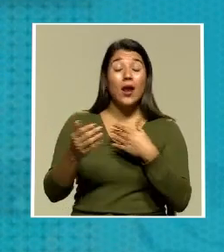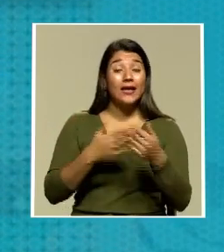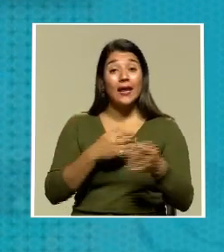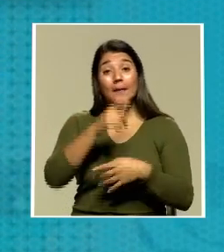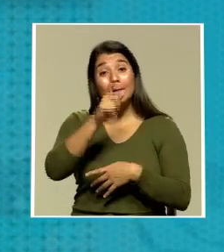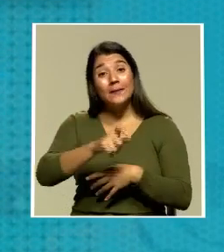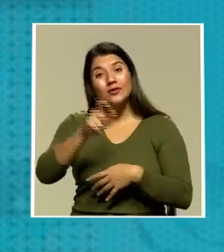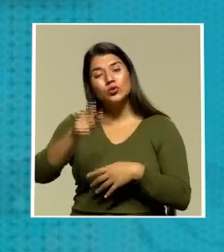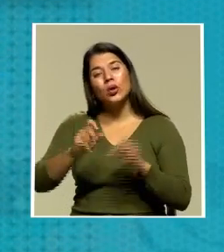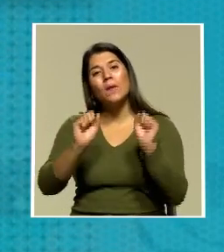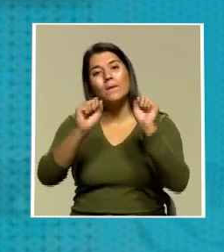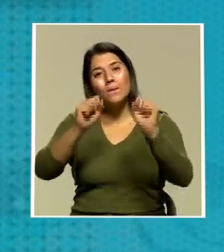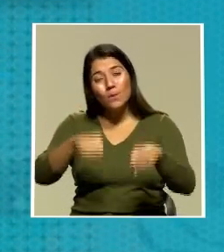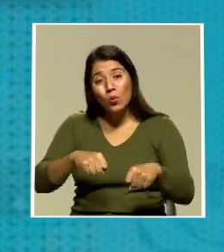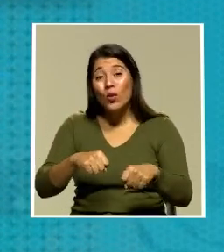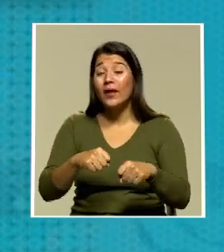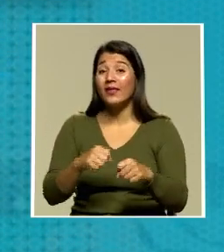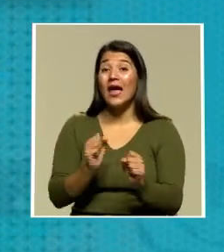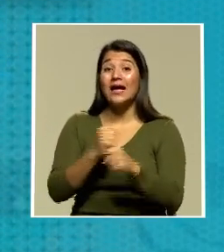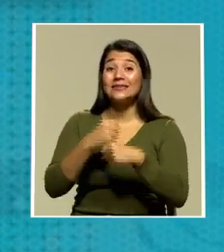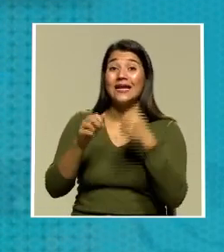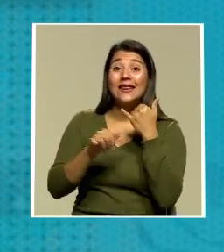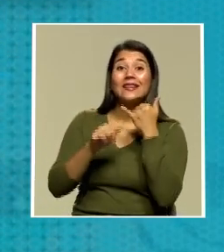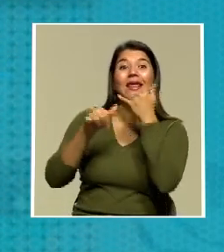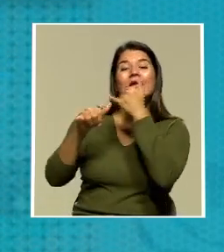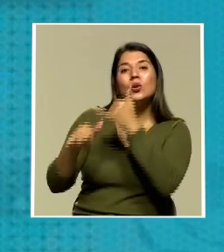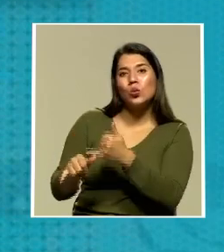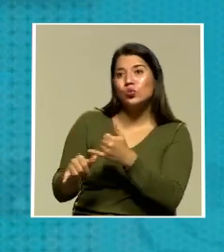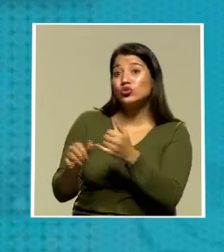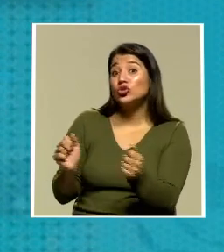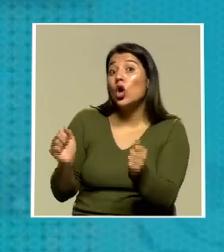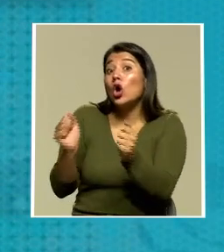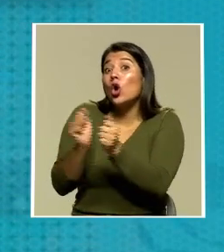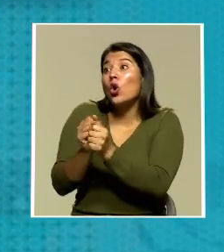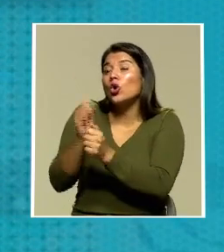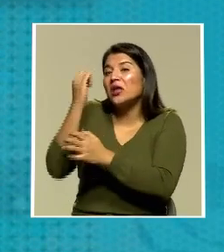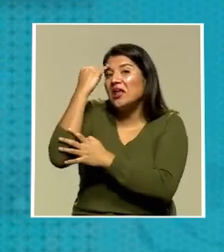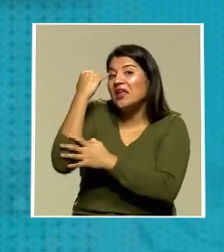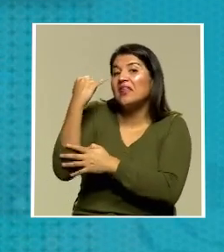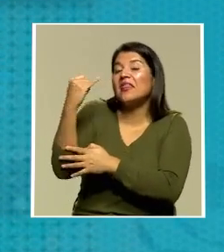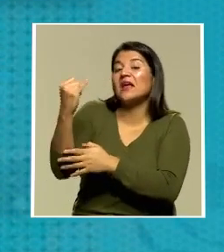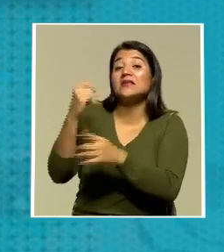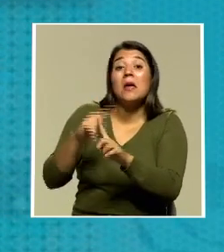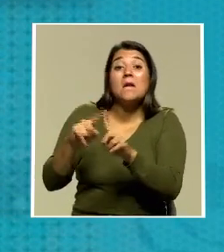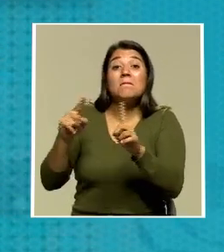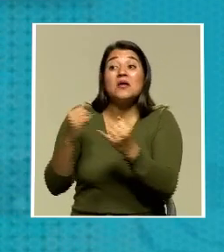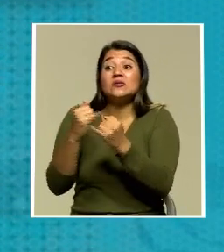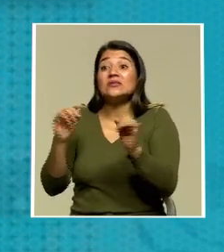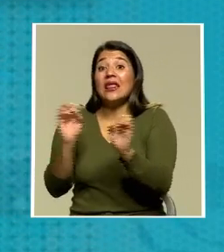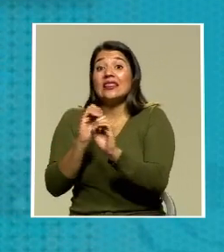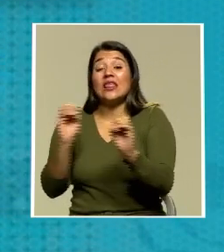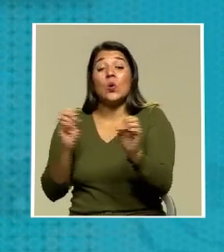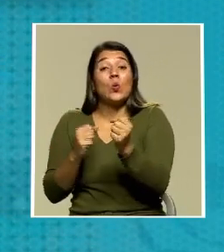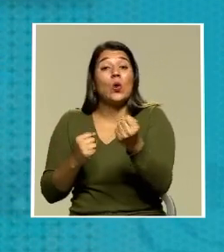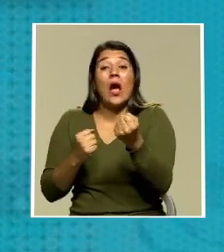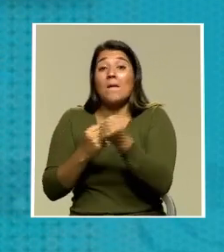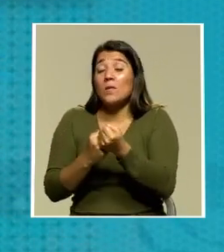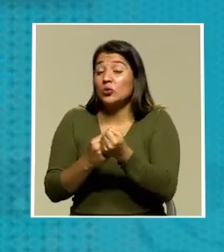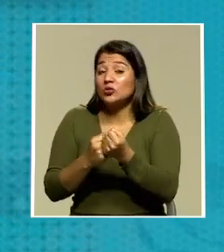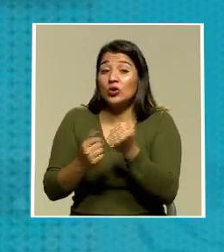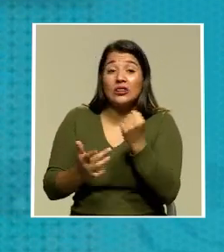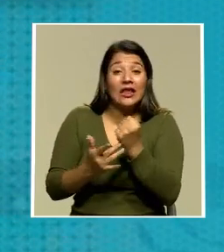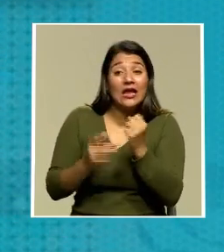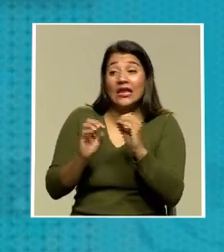persona puede presentar denuncias basadas en hipótesis y sin que medie ningún tipo de respaldo técnico o